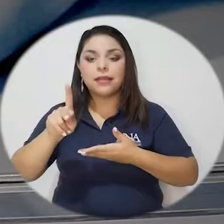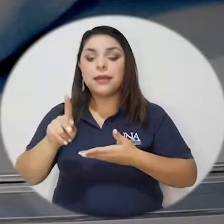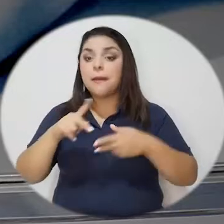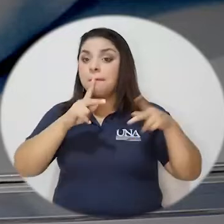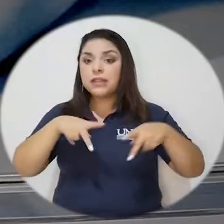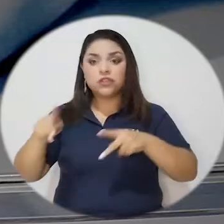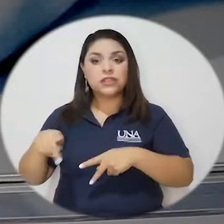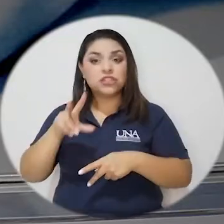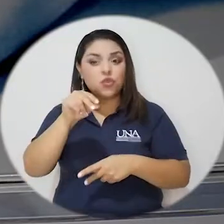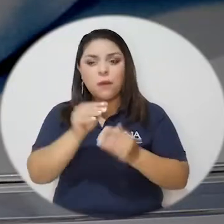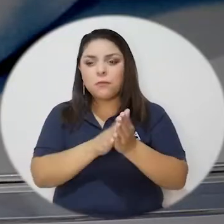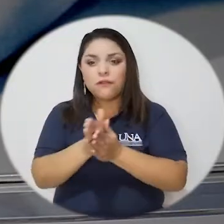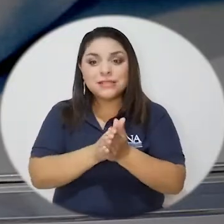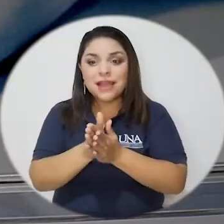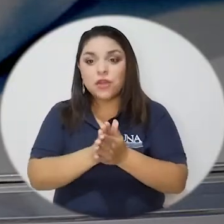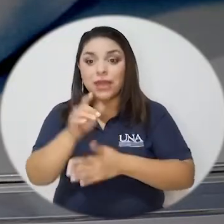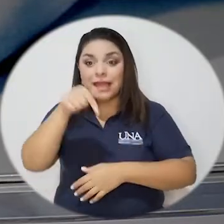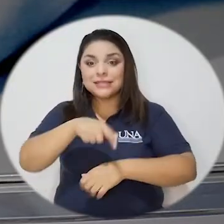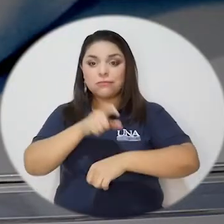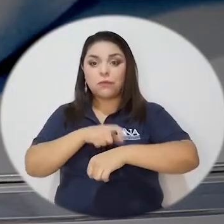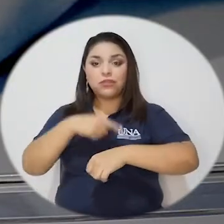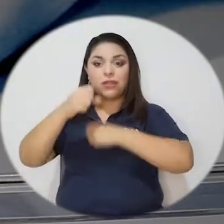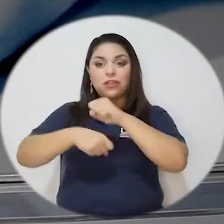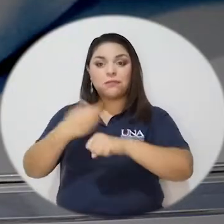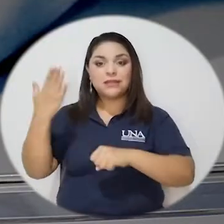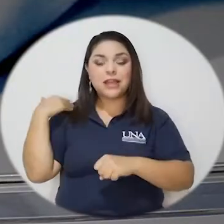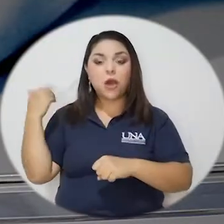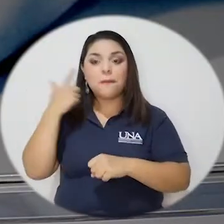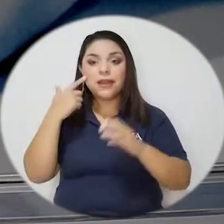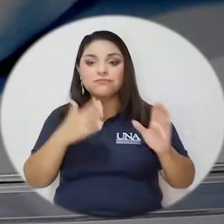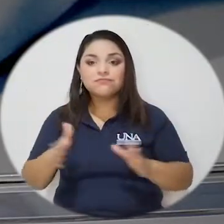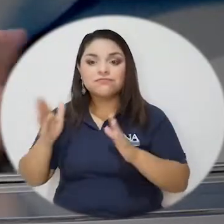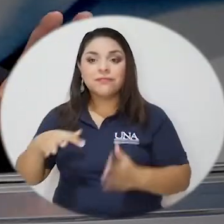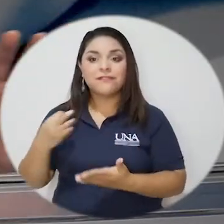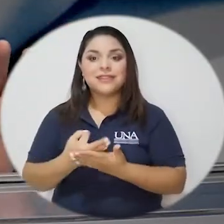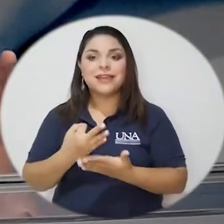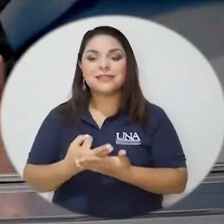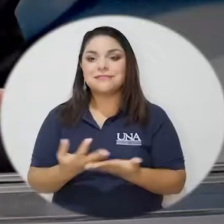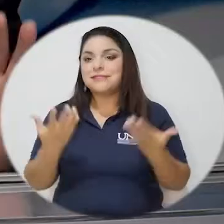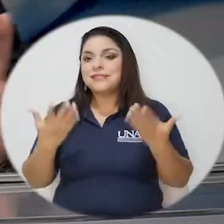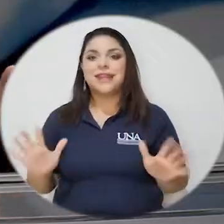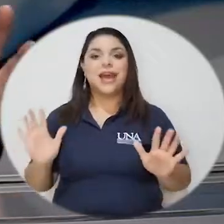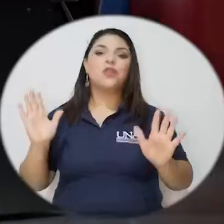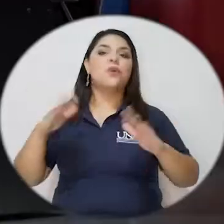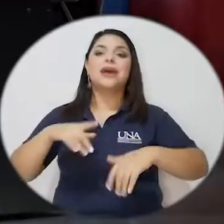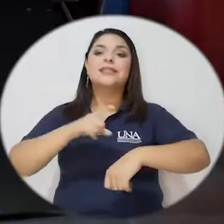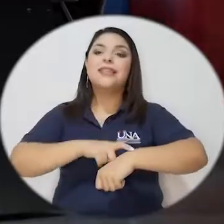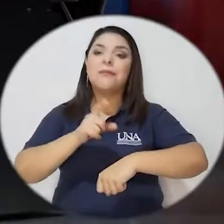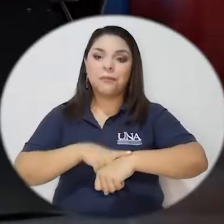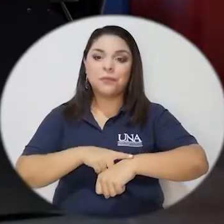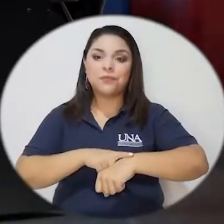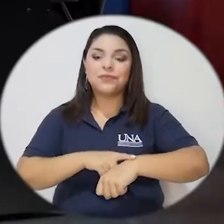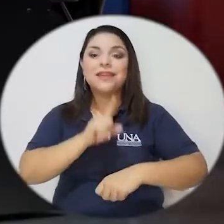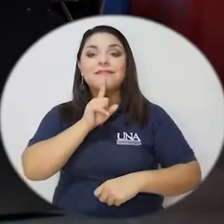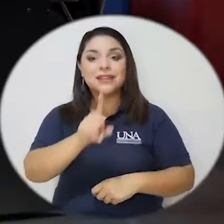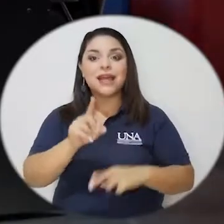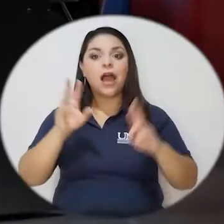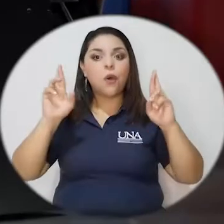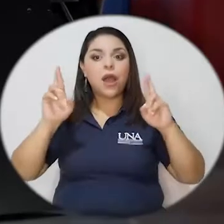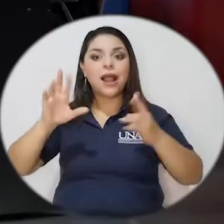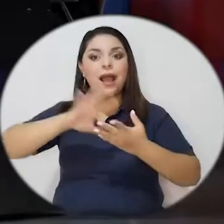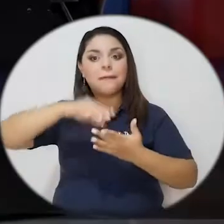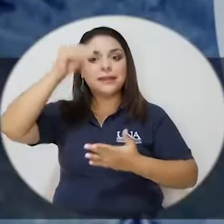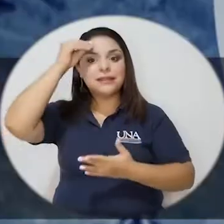no aprovecharon este momento para arreglar sus finanzas personales, mi estimado Manuel, no hay cuándo, o sea, Eso te iba a decir, si realmente